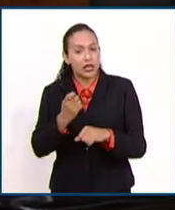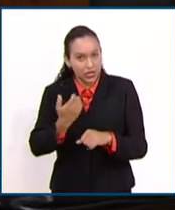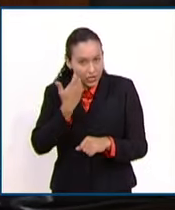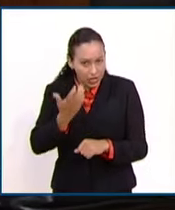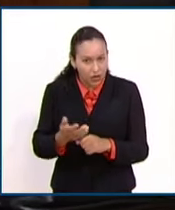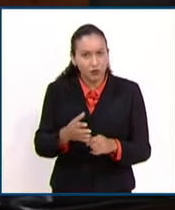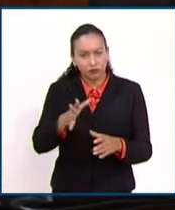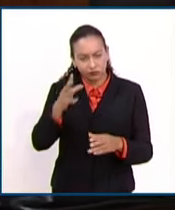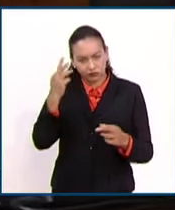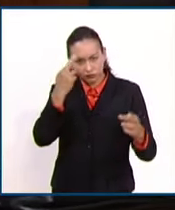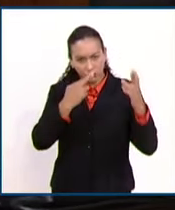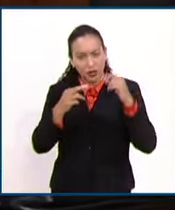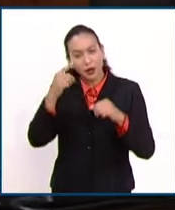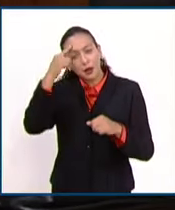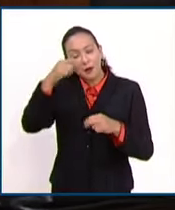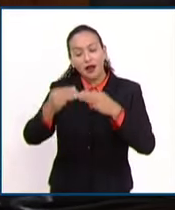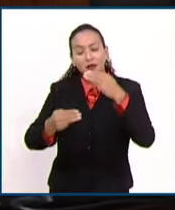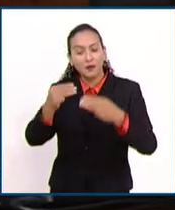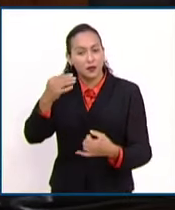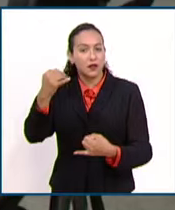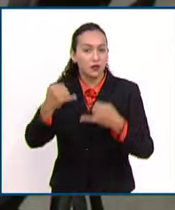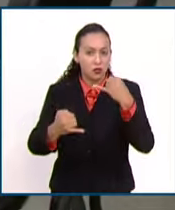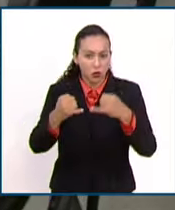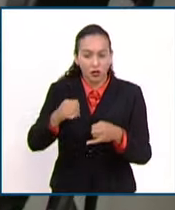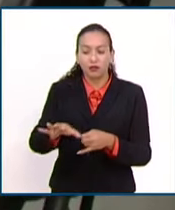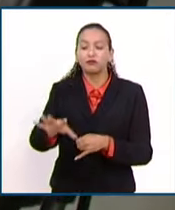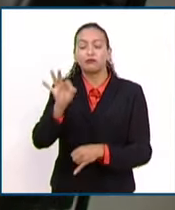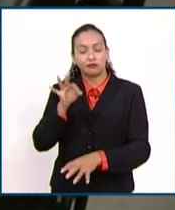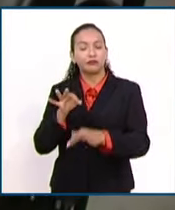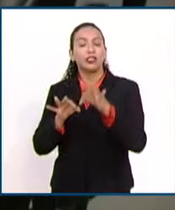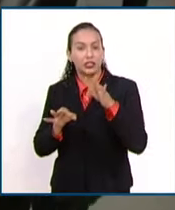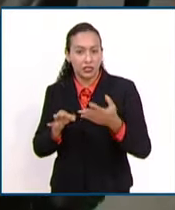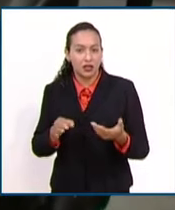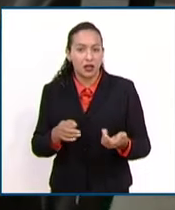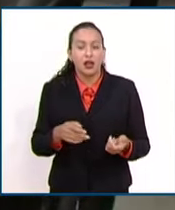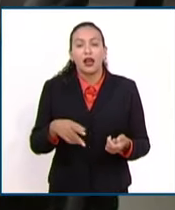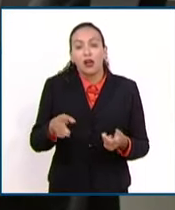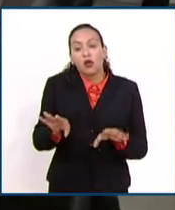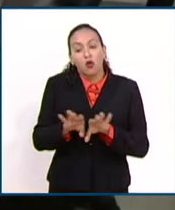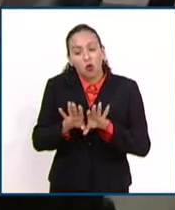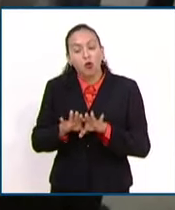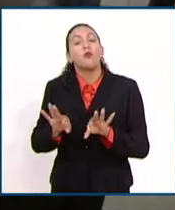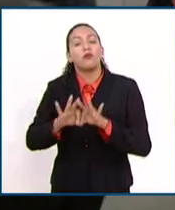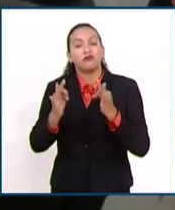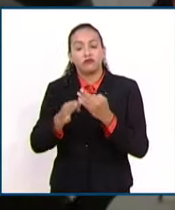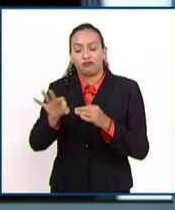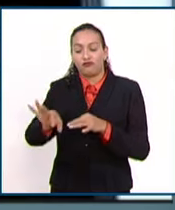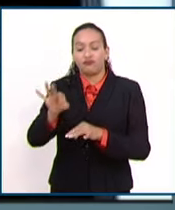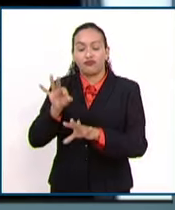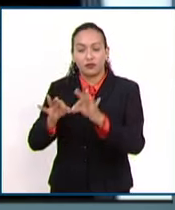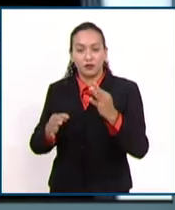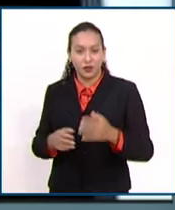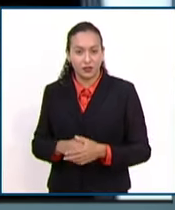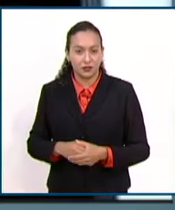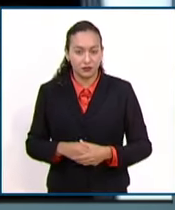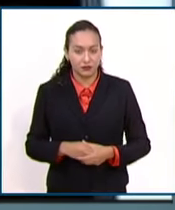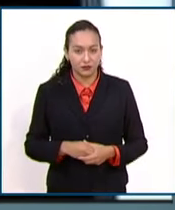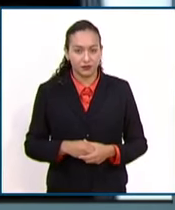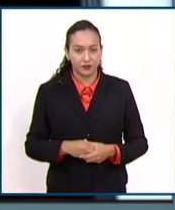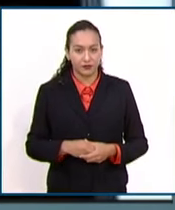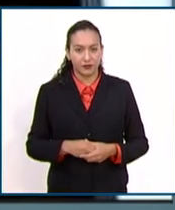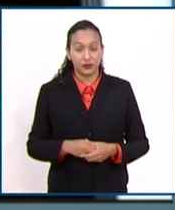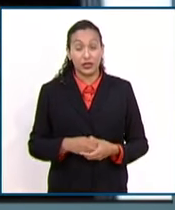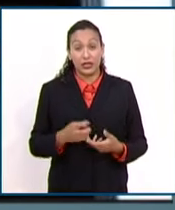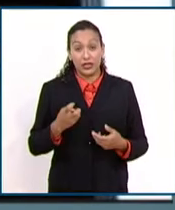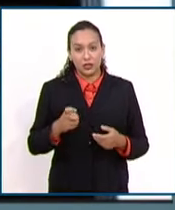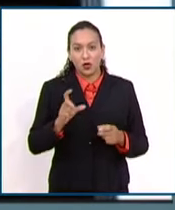Congreso sobre la elección de ministras, ministros, magistradas, magistrados, juezas y jueces de distrito. Entonces, estas